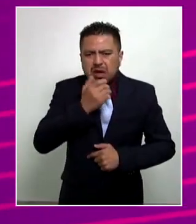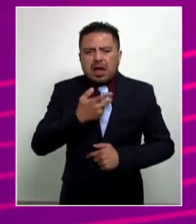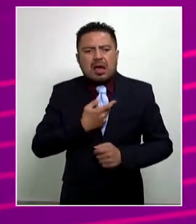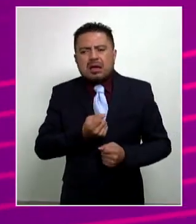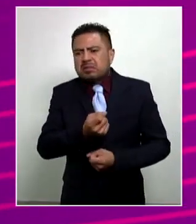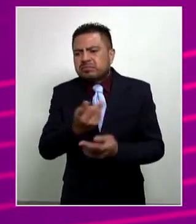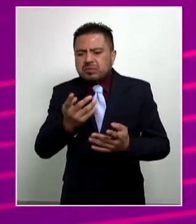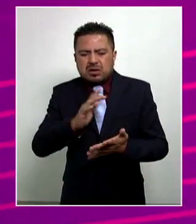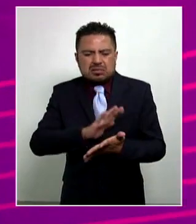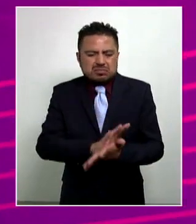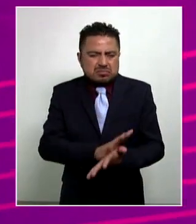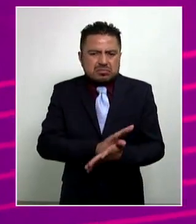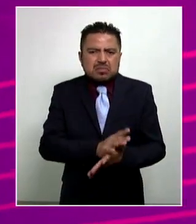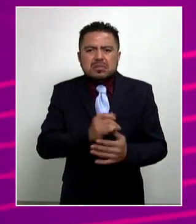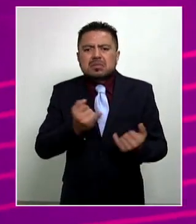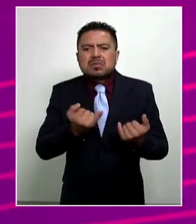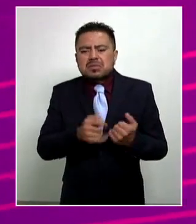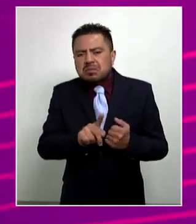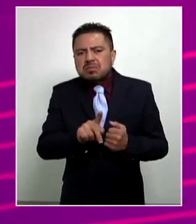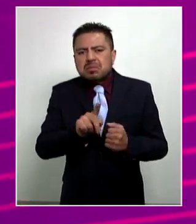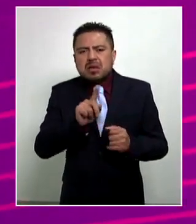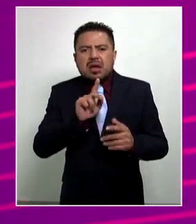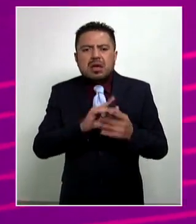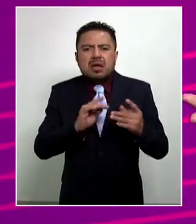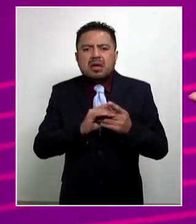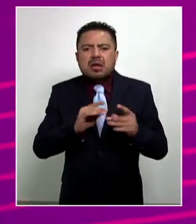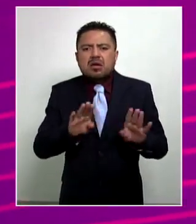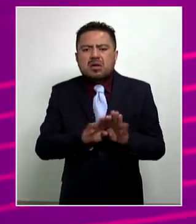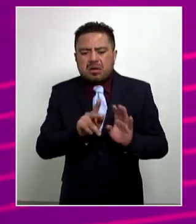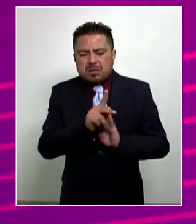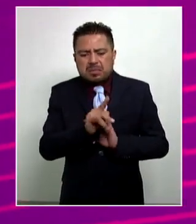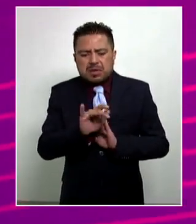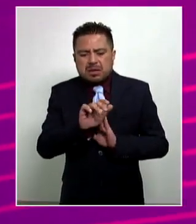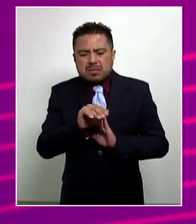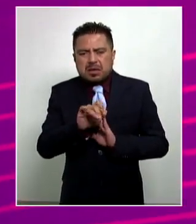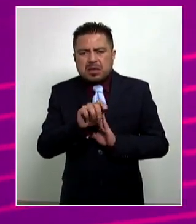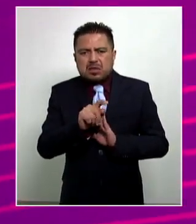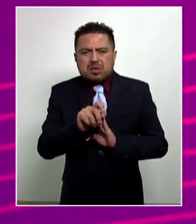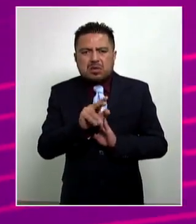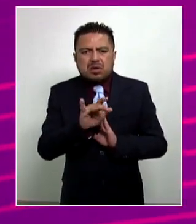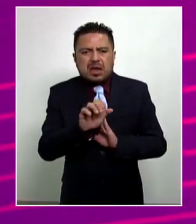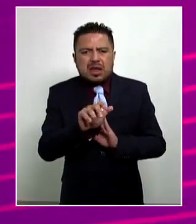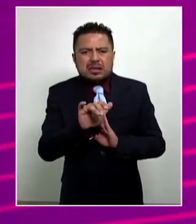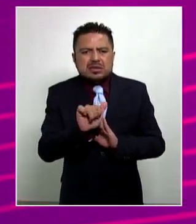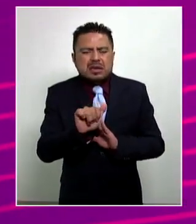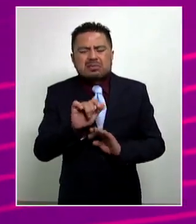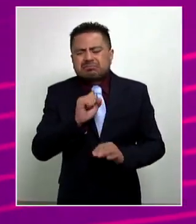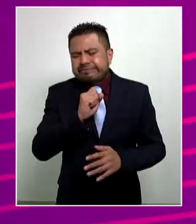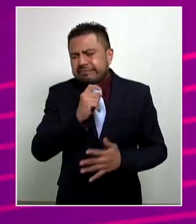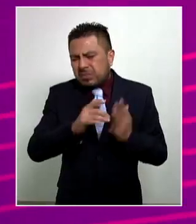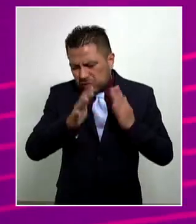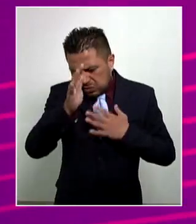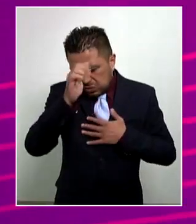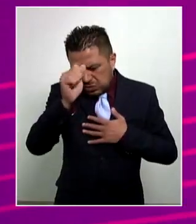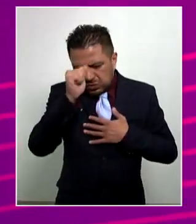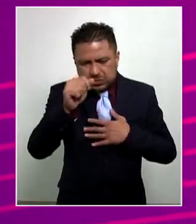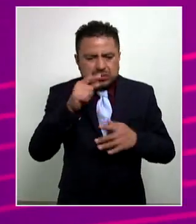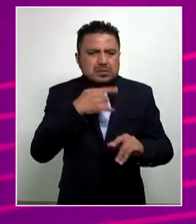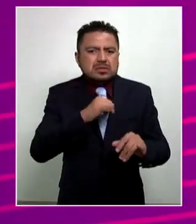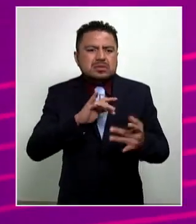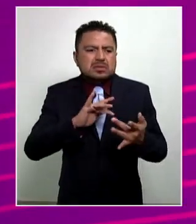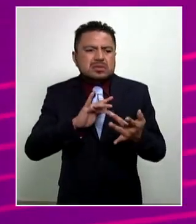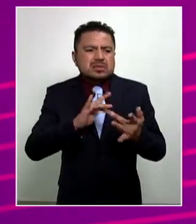discriminación racial, pero luego también se habla luego de la pigmentocracia. En fin, hay una serie de conceptos que circulan en las redes sociales,